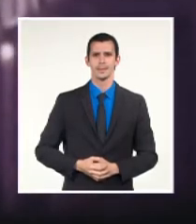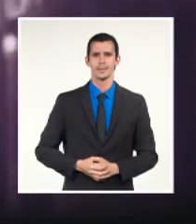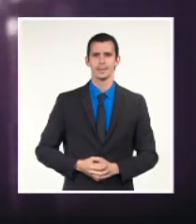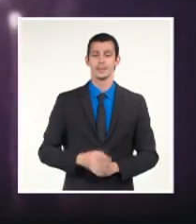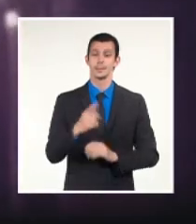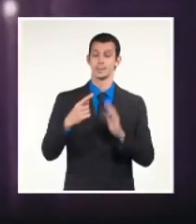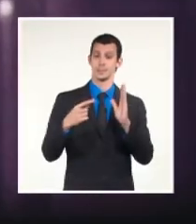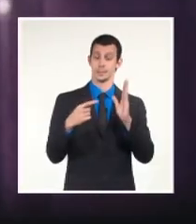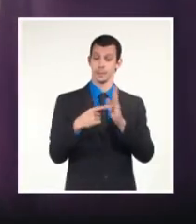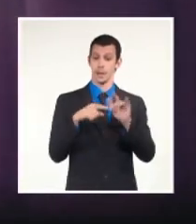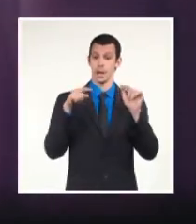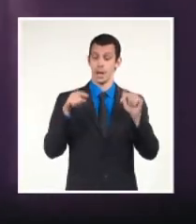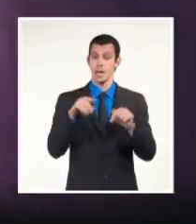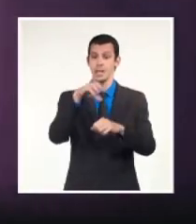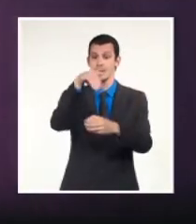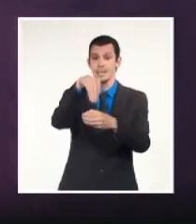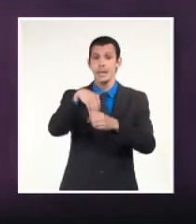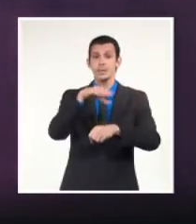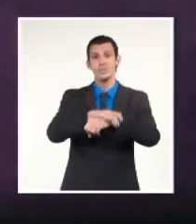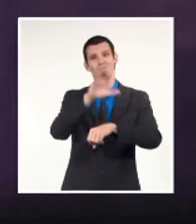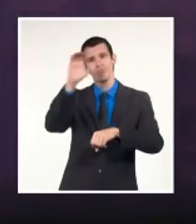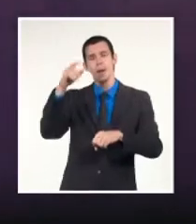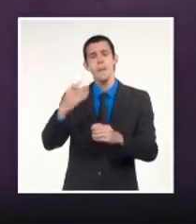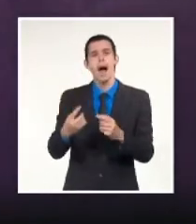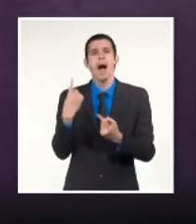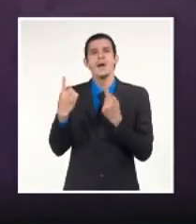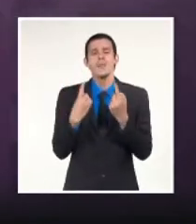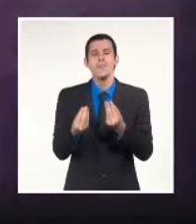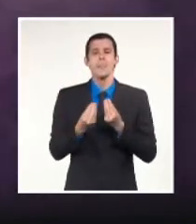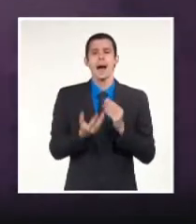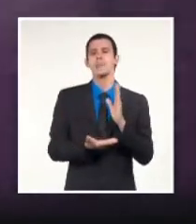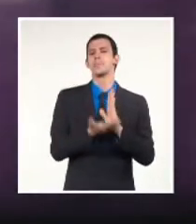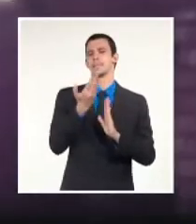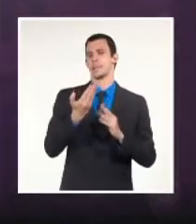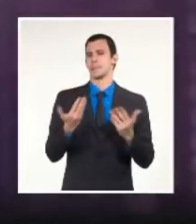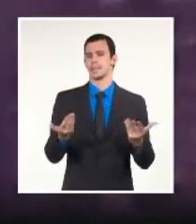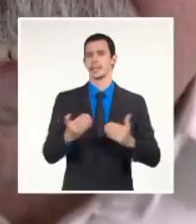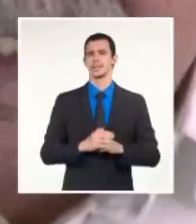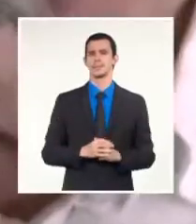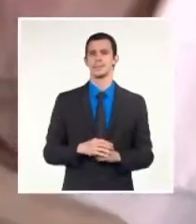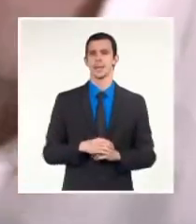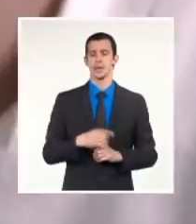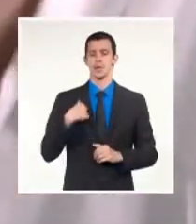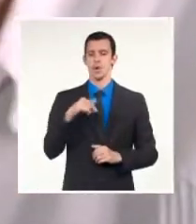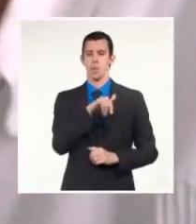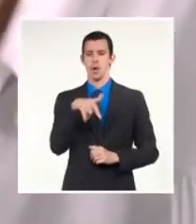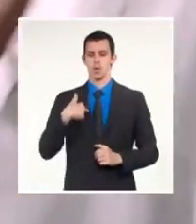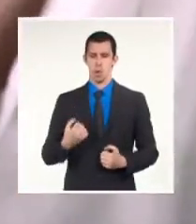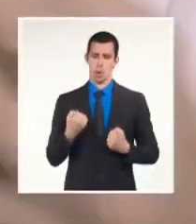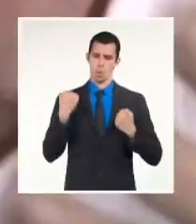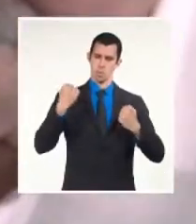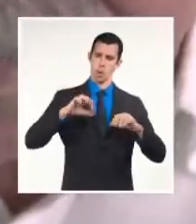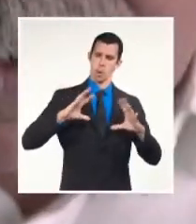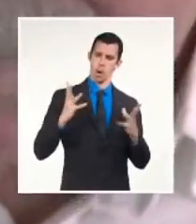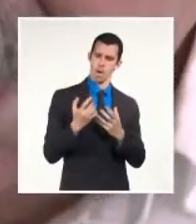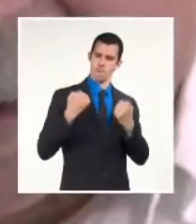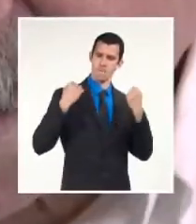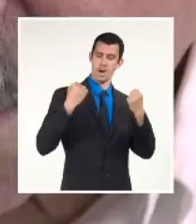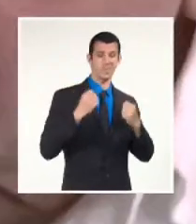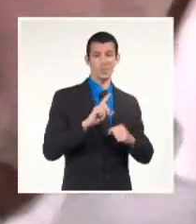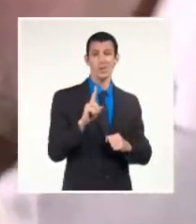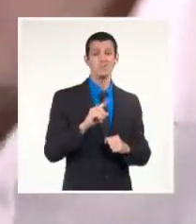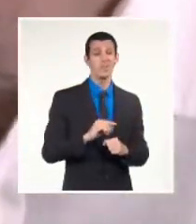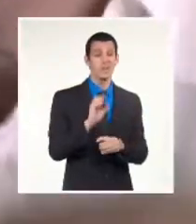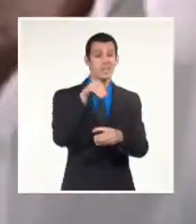con todos los poderes habidos y por haber, que la cárcel me podía afectar. Tenía niños, todo.